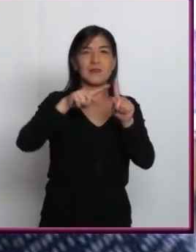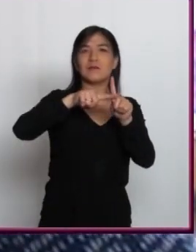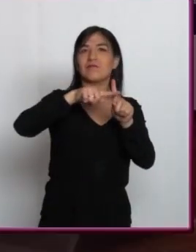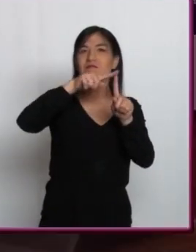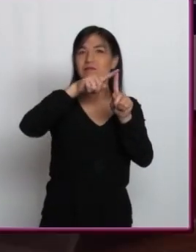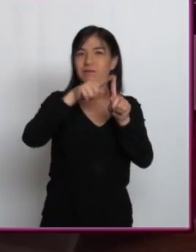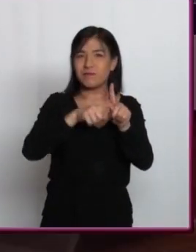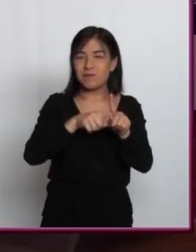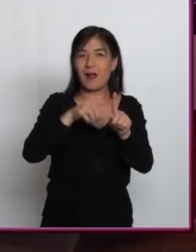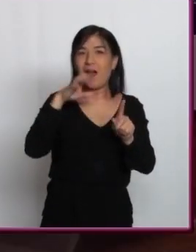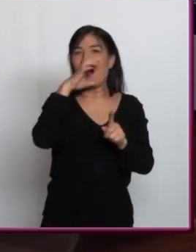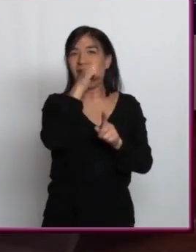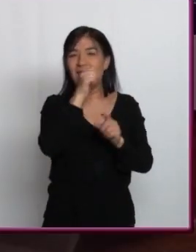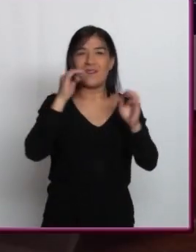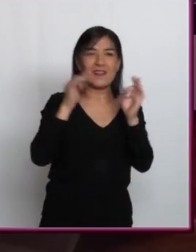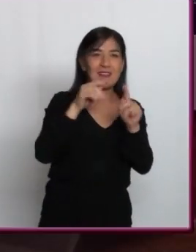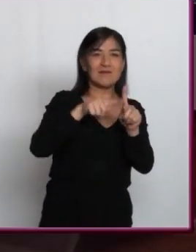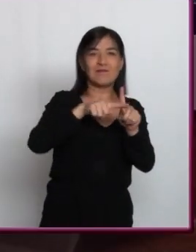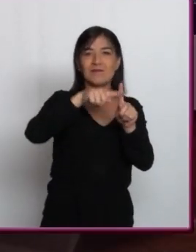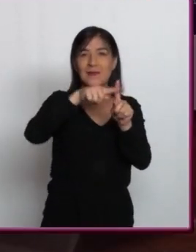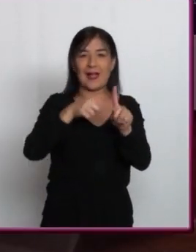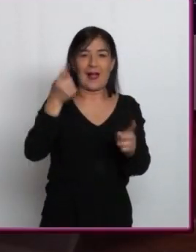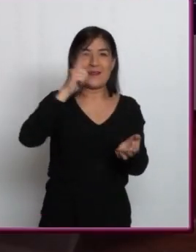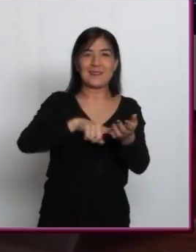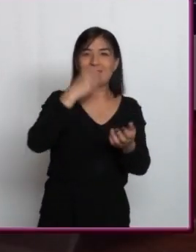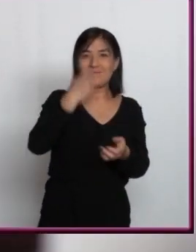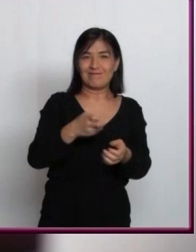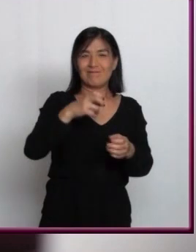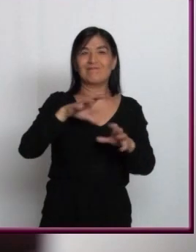temperatura de la superficie de ese planeta.